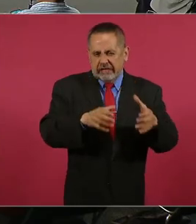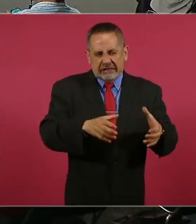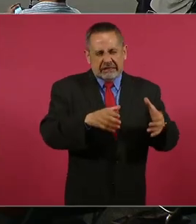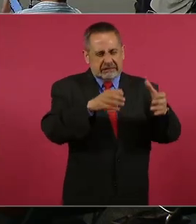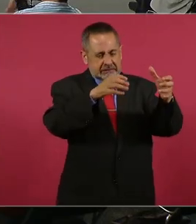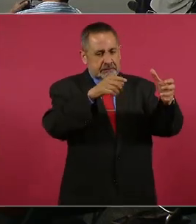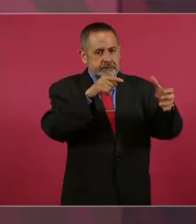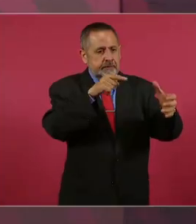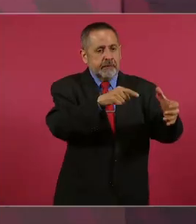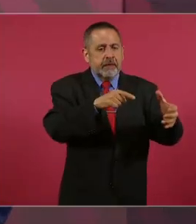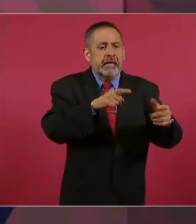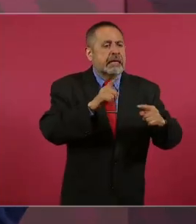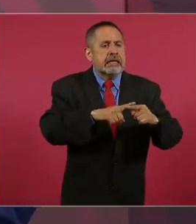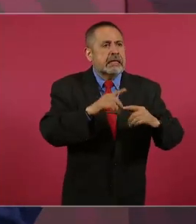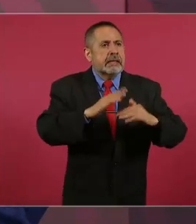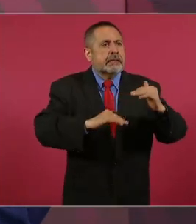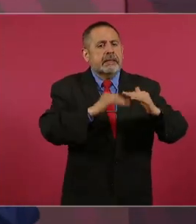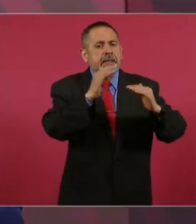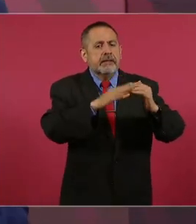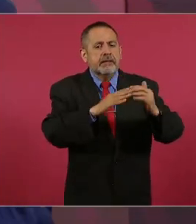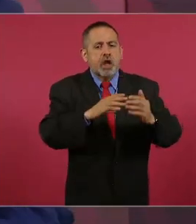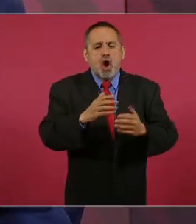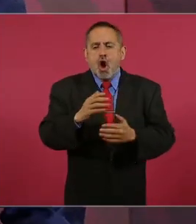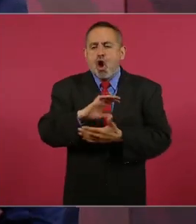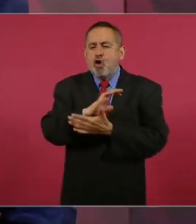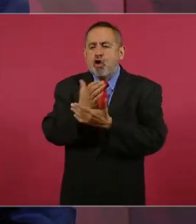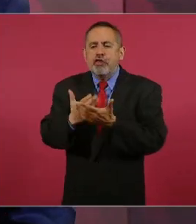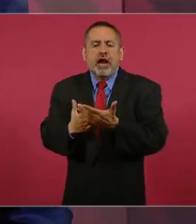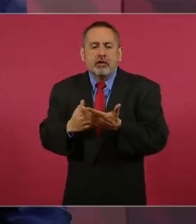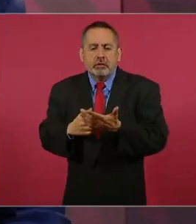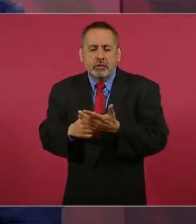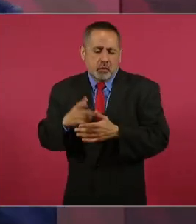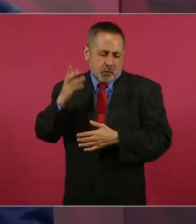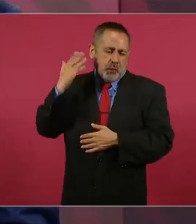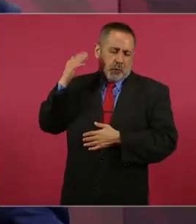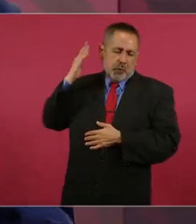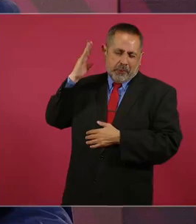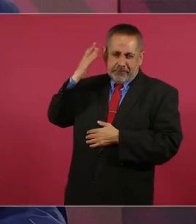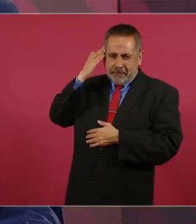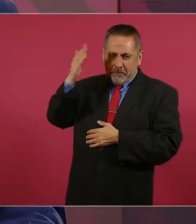Es mediante un contrato. Y le hablaron al gobernador de ese entonces